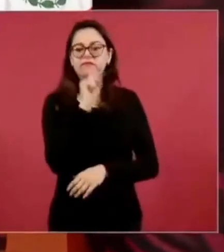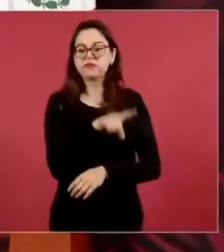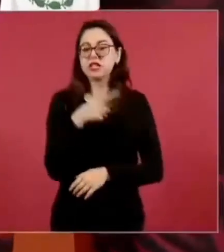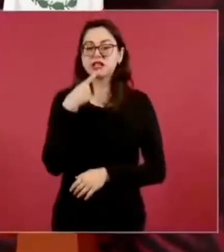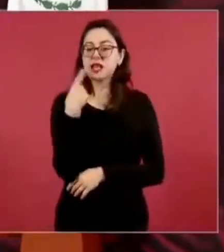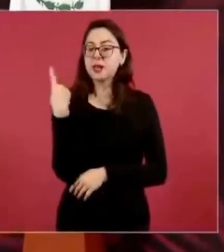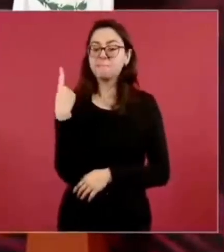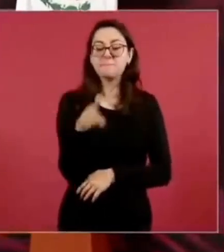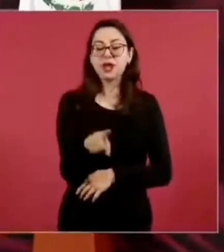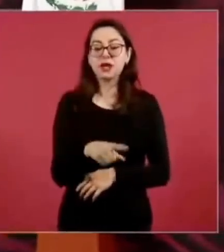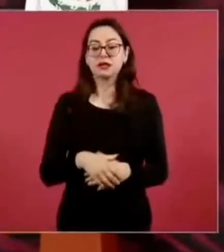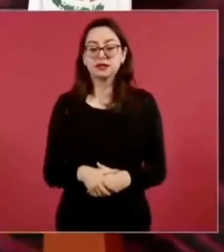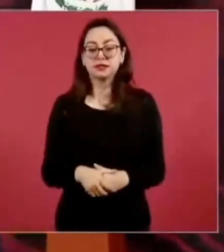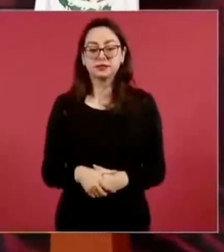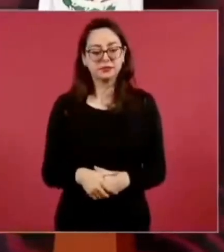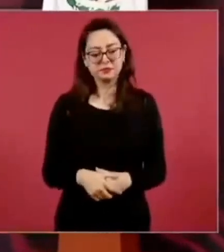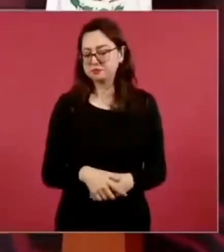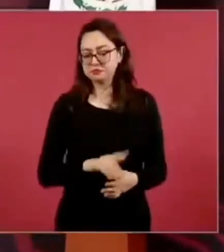y queda sin efecto